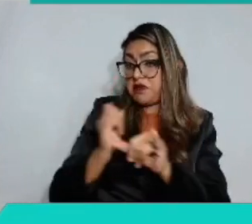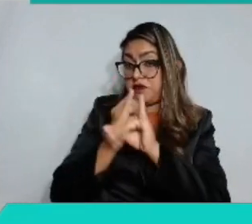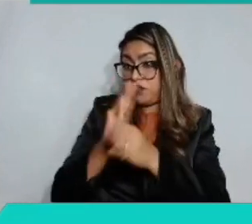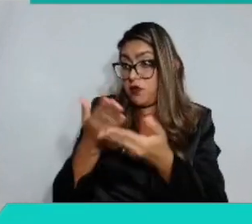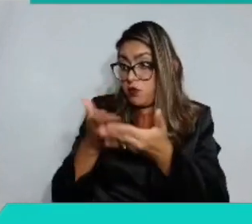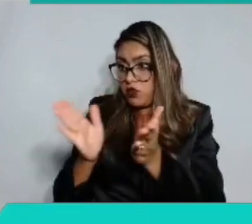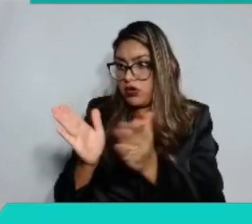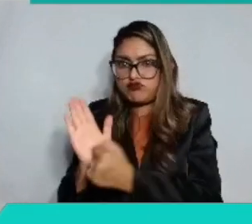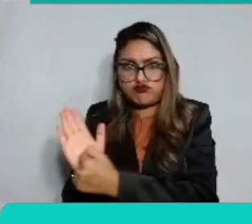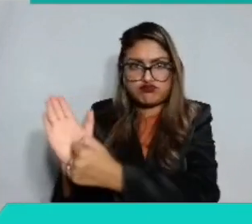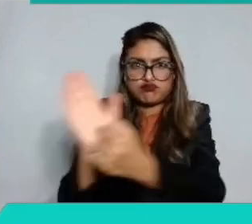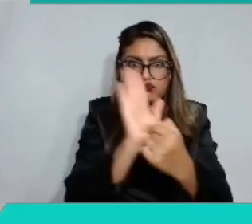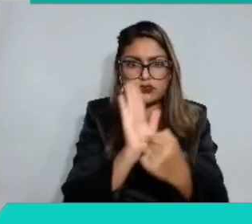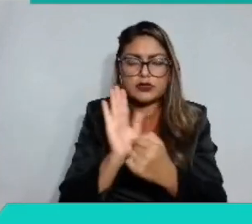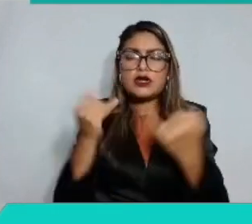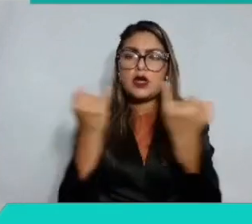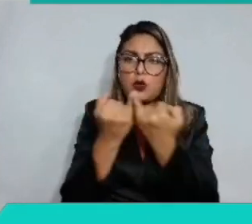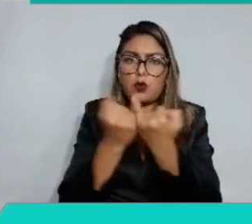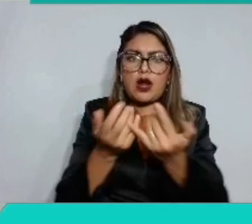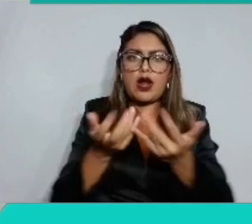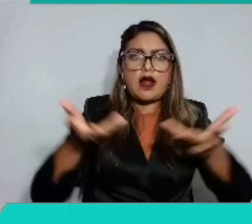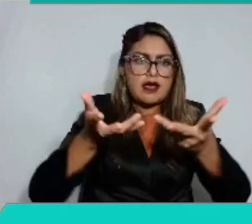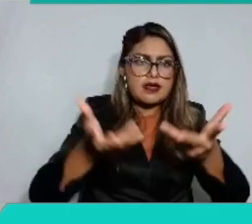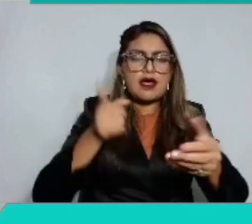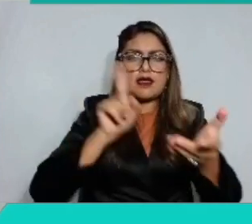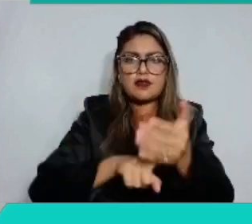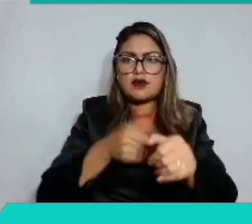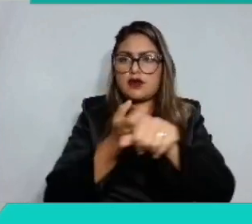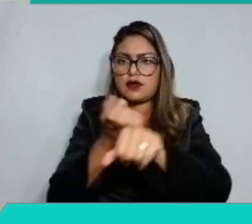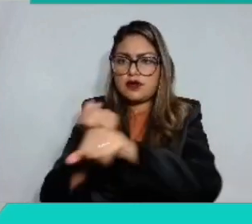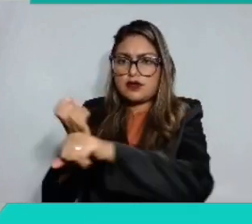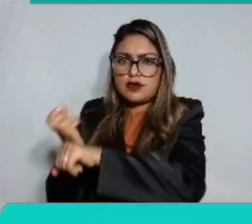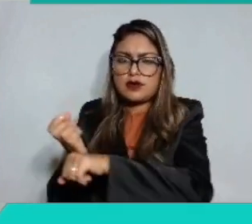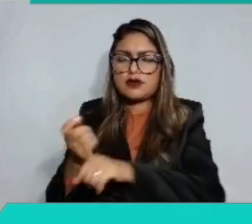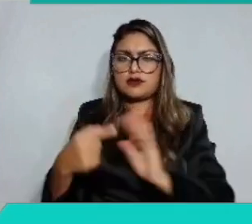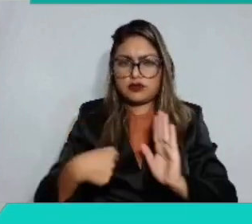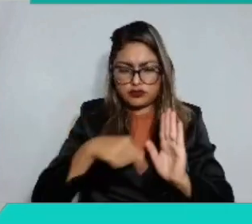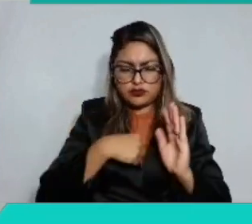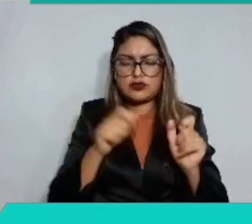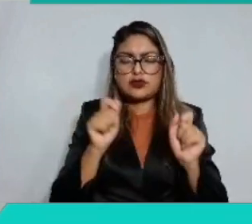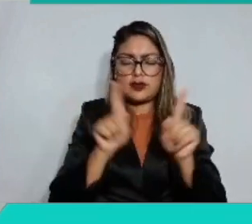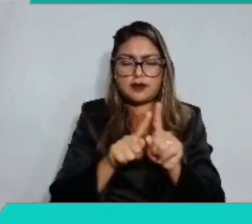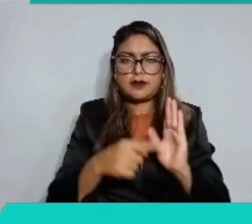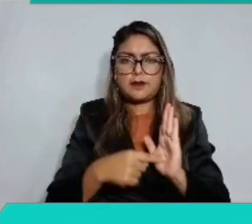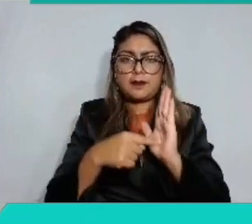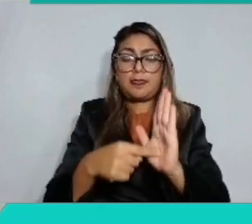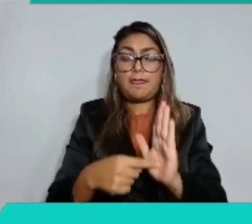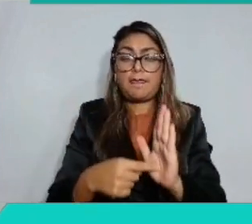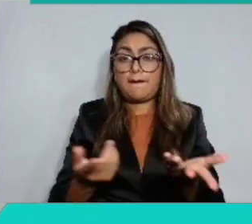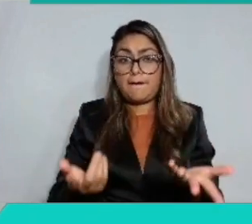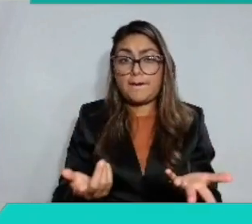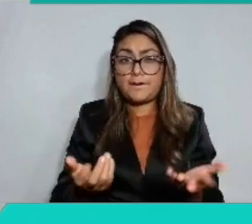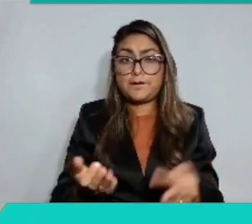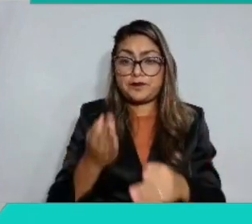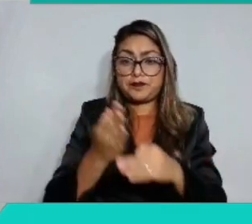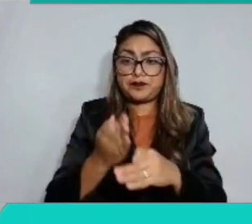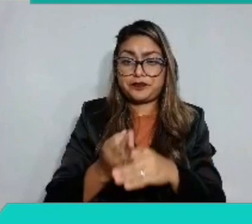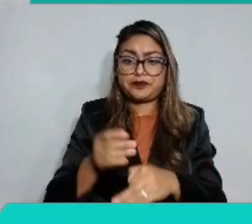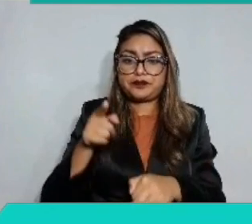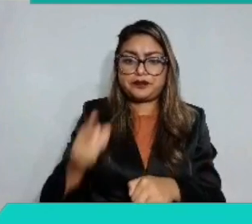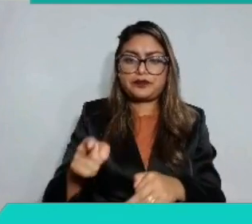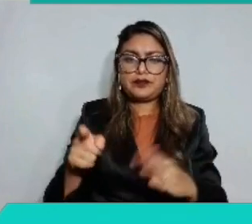de las entidades públicas recordemos la administración pública está conformada por instituciones